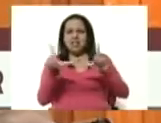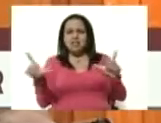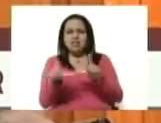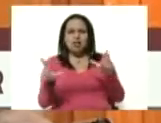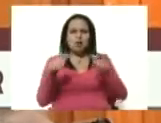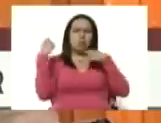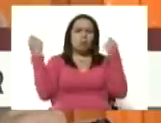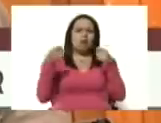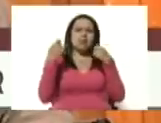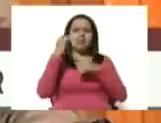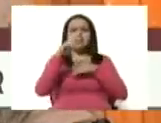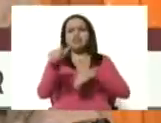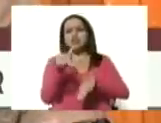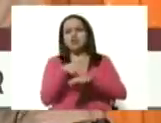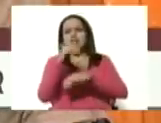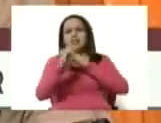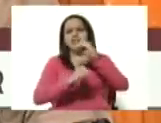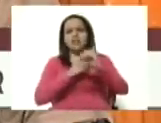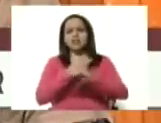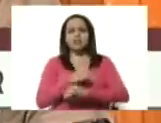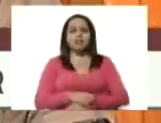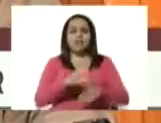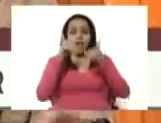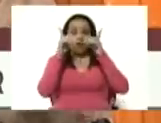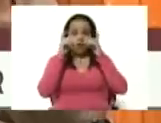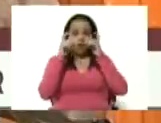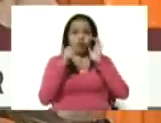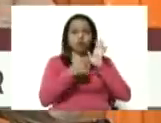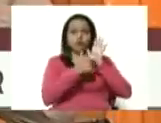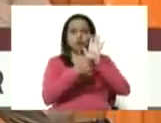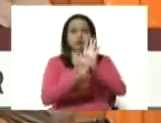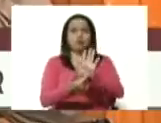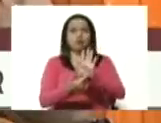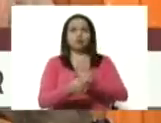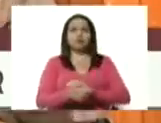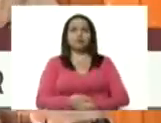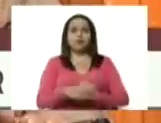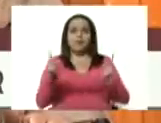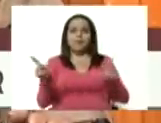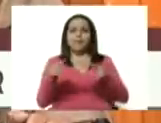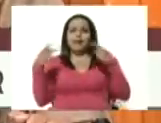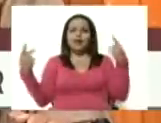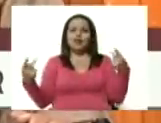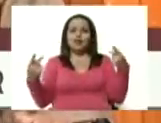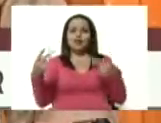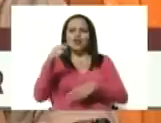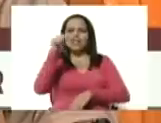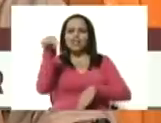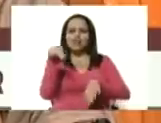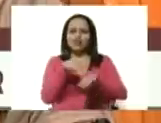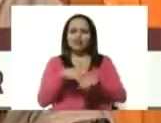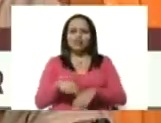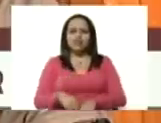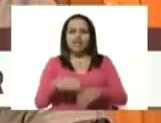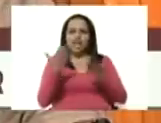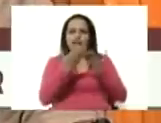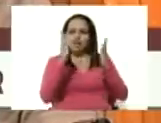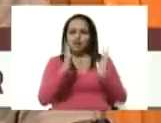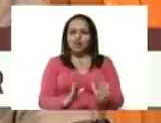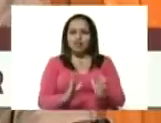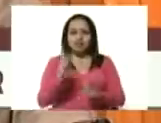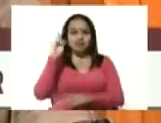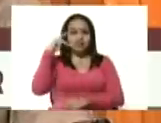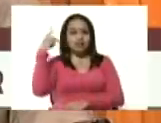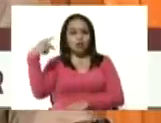internacionales. Y recuerdo que la foto que sacó el diario El Nacional es el de un estudiante de psicología,